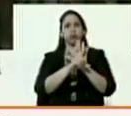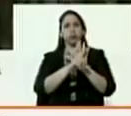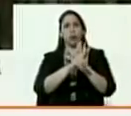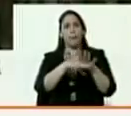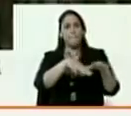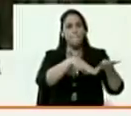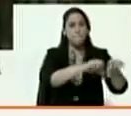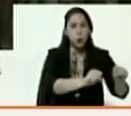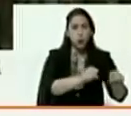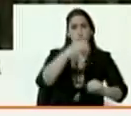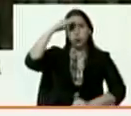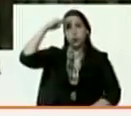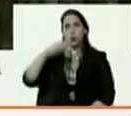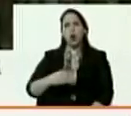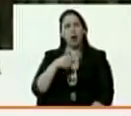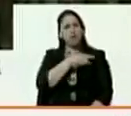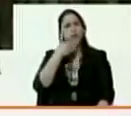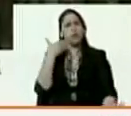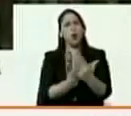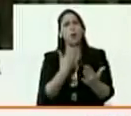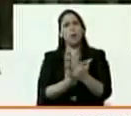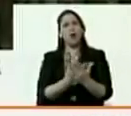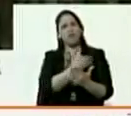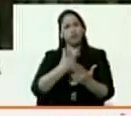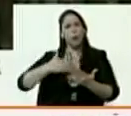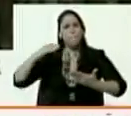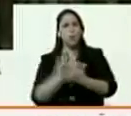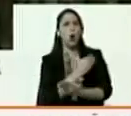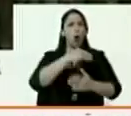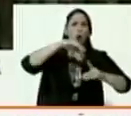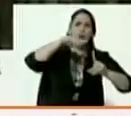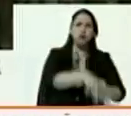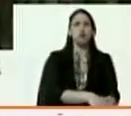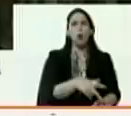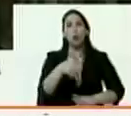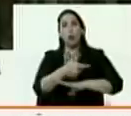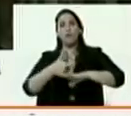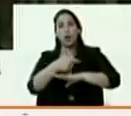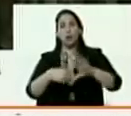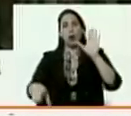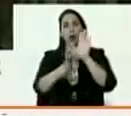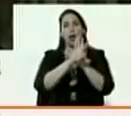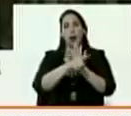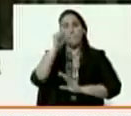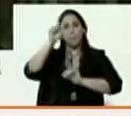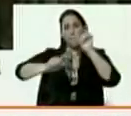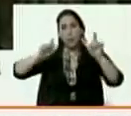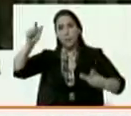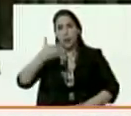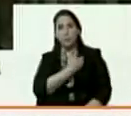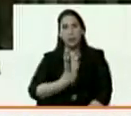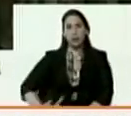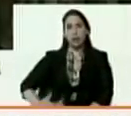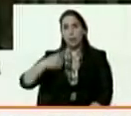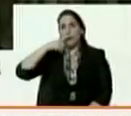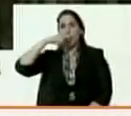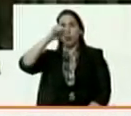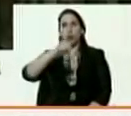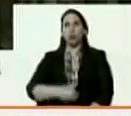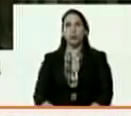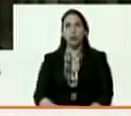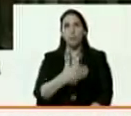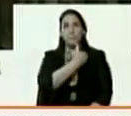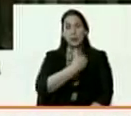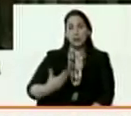intervención militar cuyo propósito es derrocar al gobierno legítimo del ciudadano Nicolás Maduro Moros,